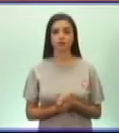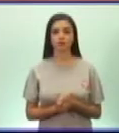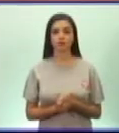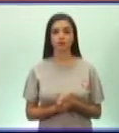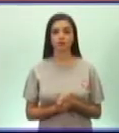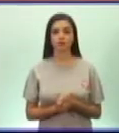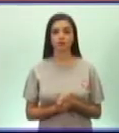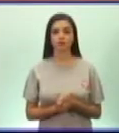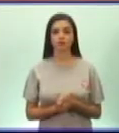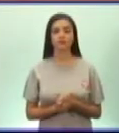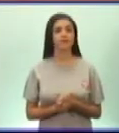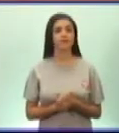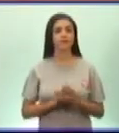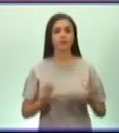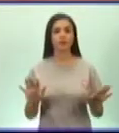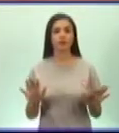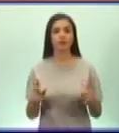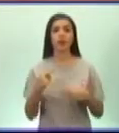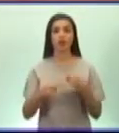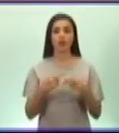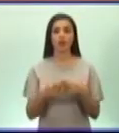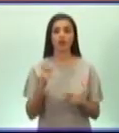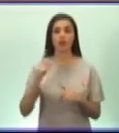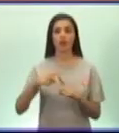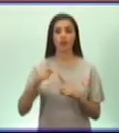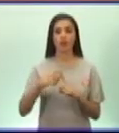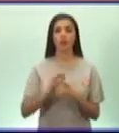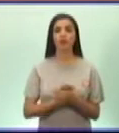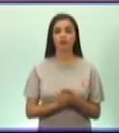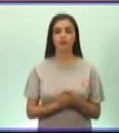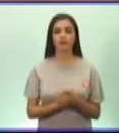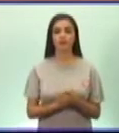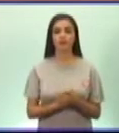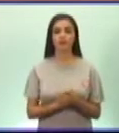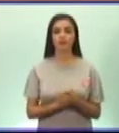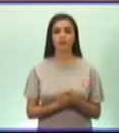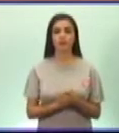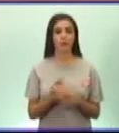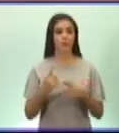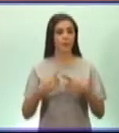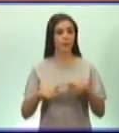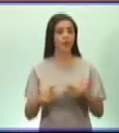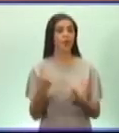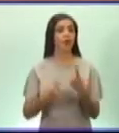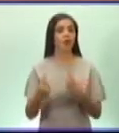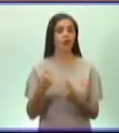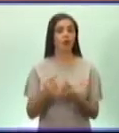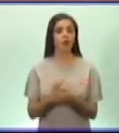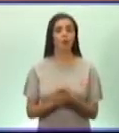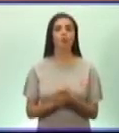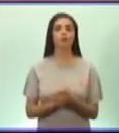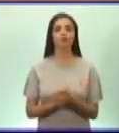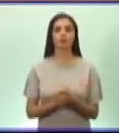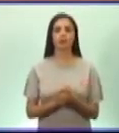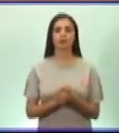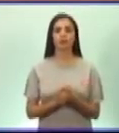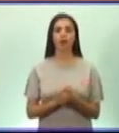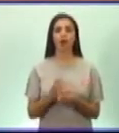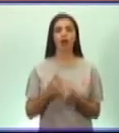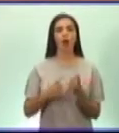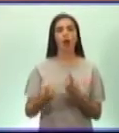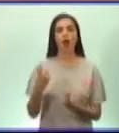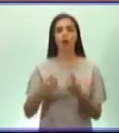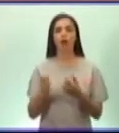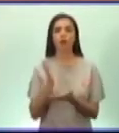Espero que hayan realizado el estudio independiente, ¿verdad? Pero en algunas encuestas que hemos hecho, hay alumnos